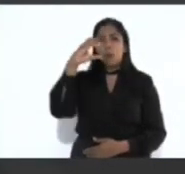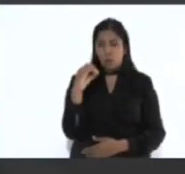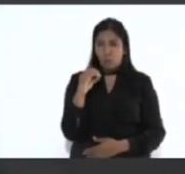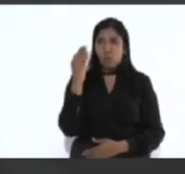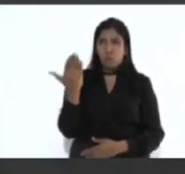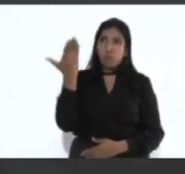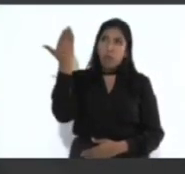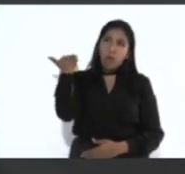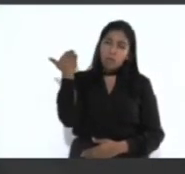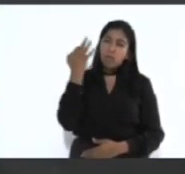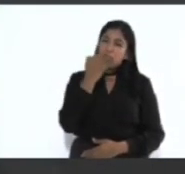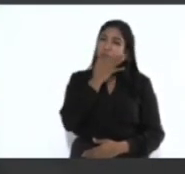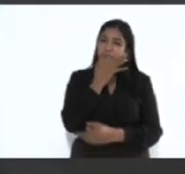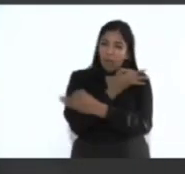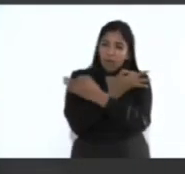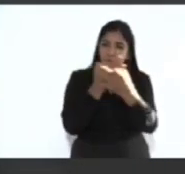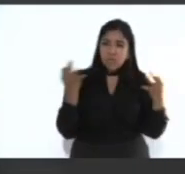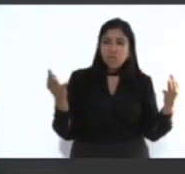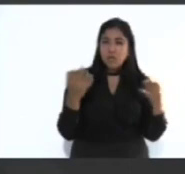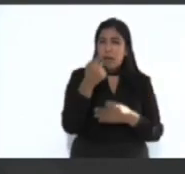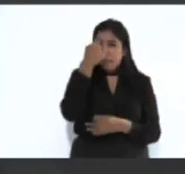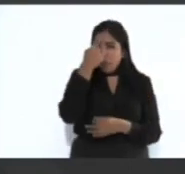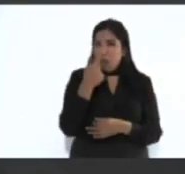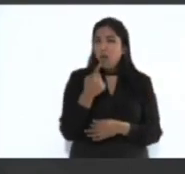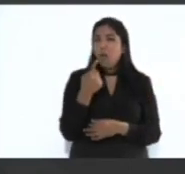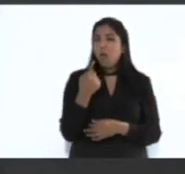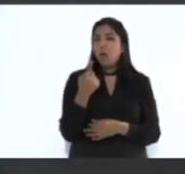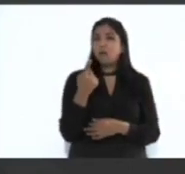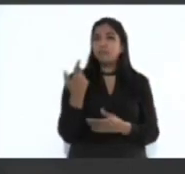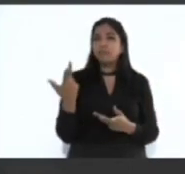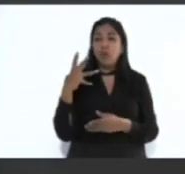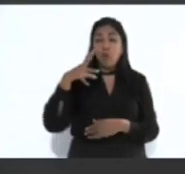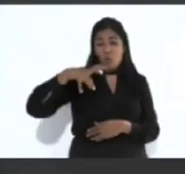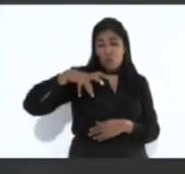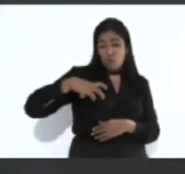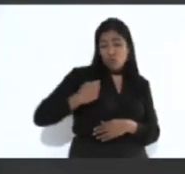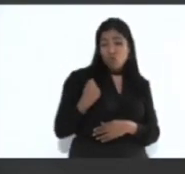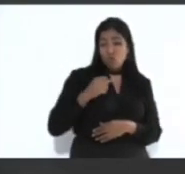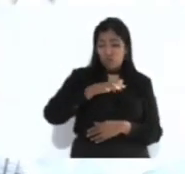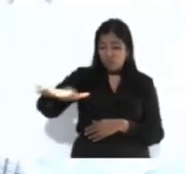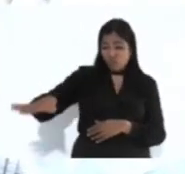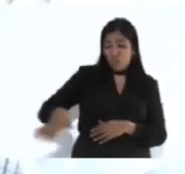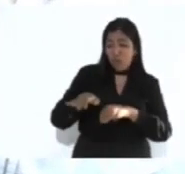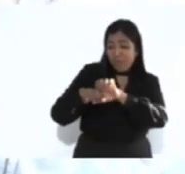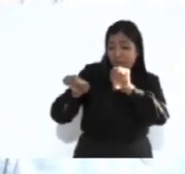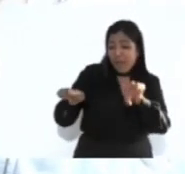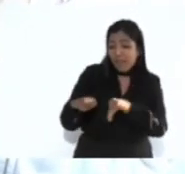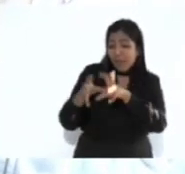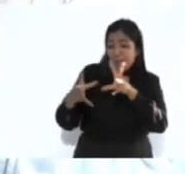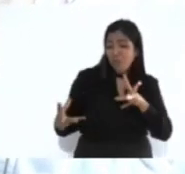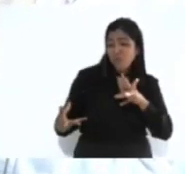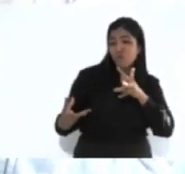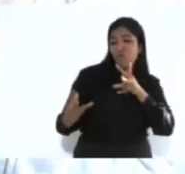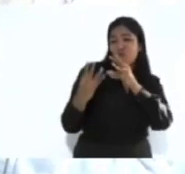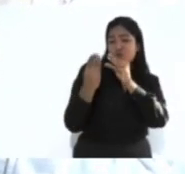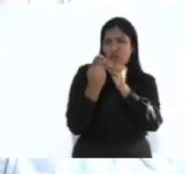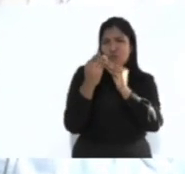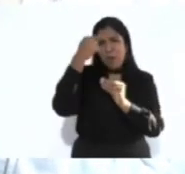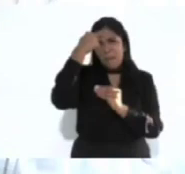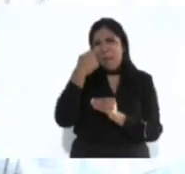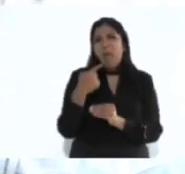Obrador, para lograr, mediante un esfuerzo conjunto, el poder realizar de